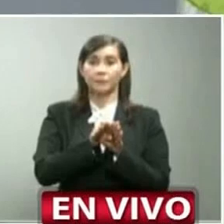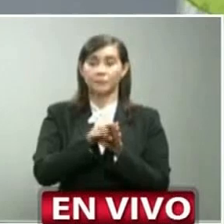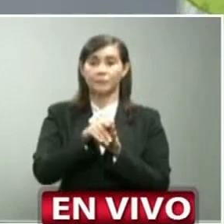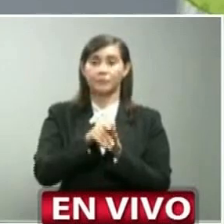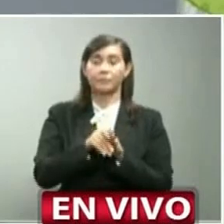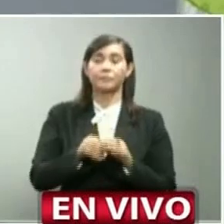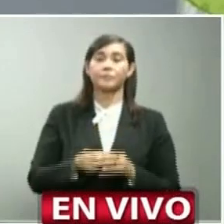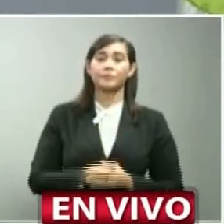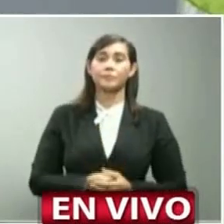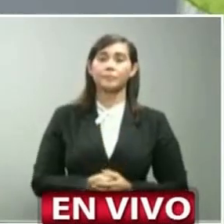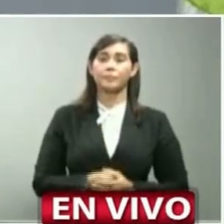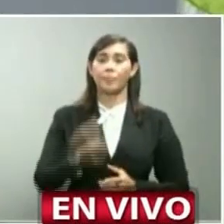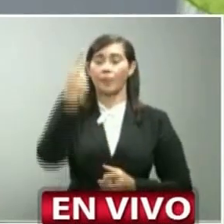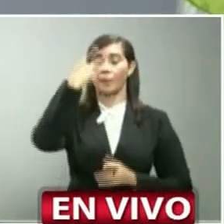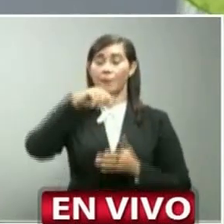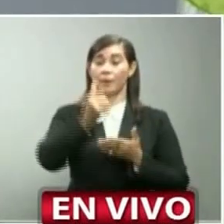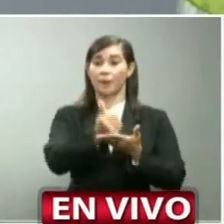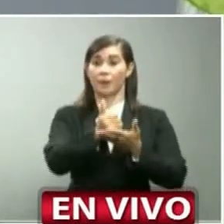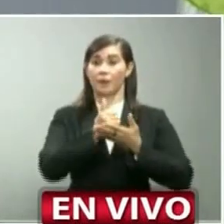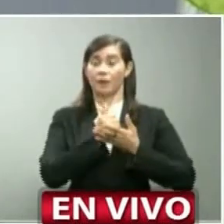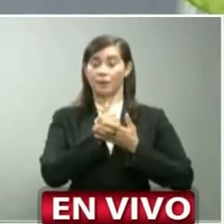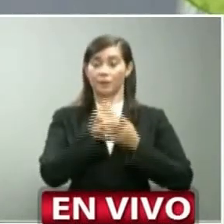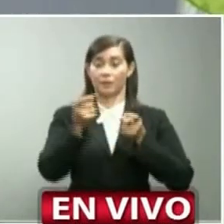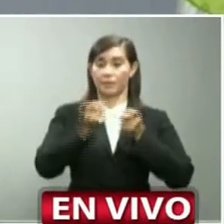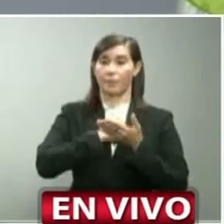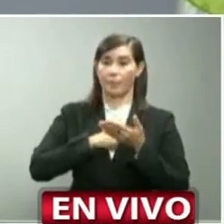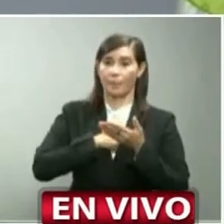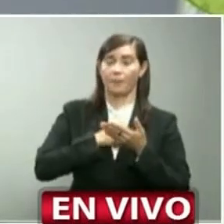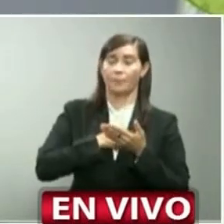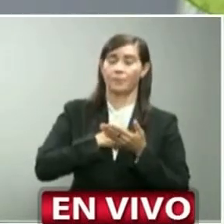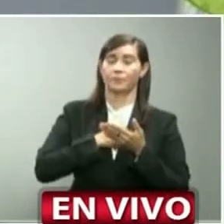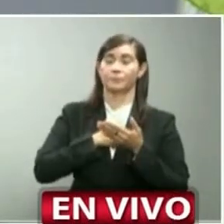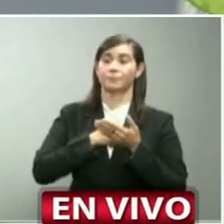defensa de la salud pública nacional.